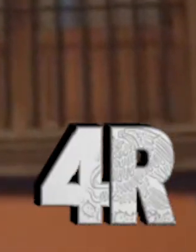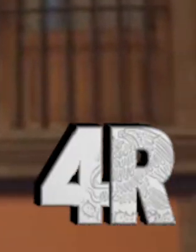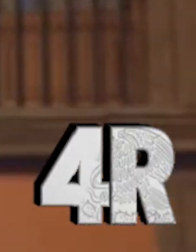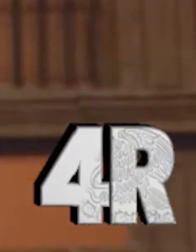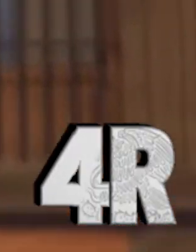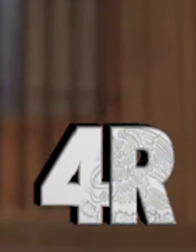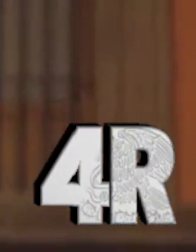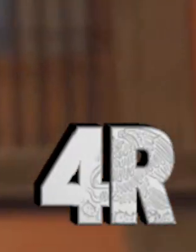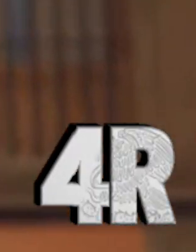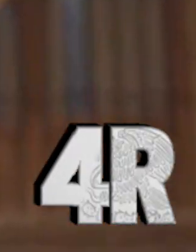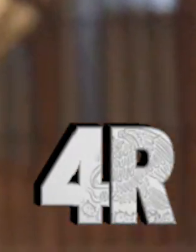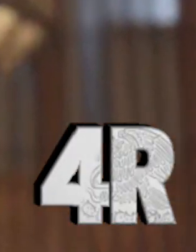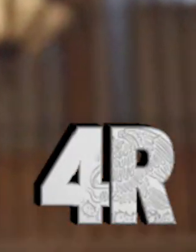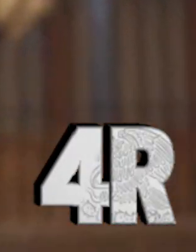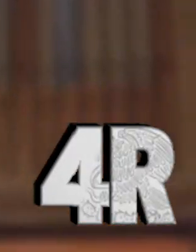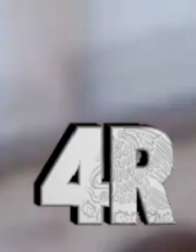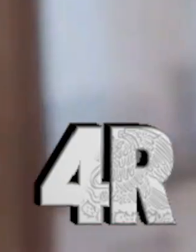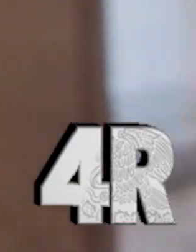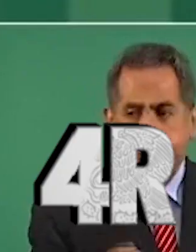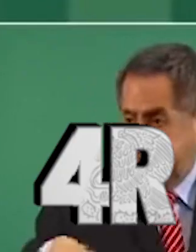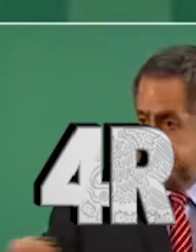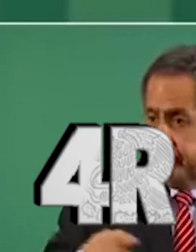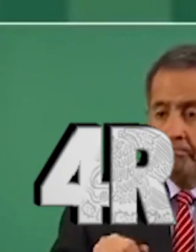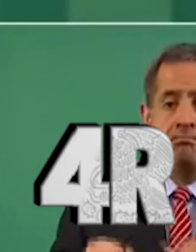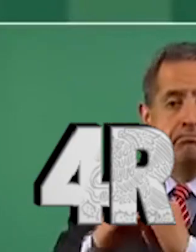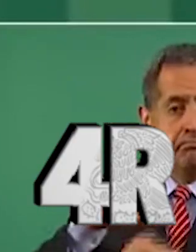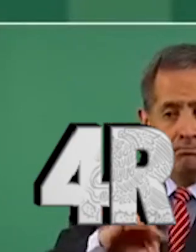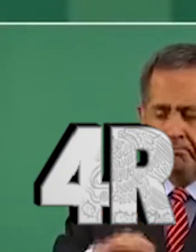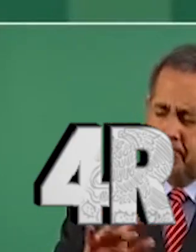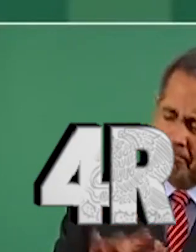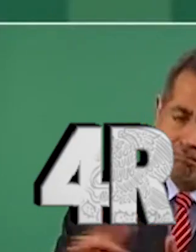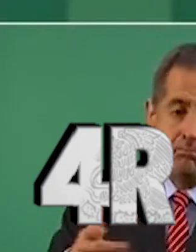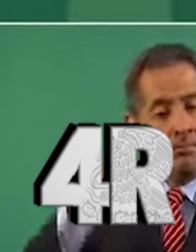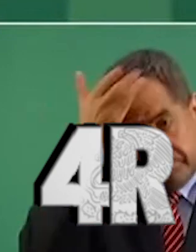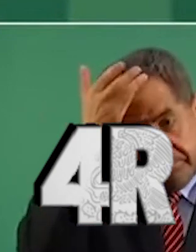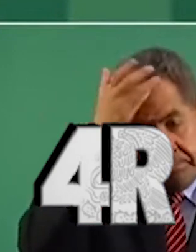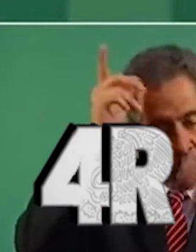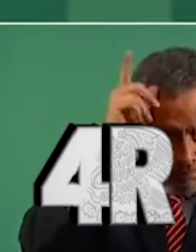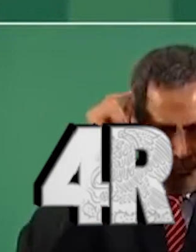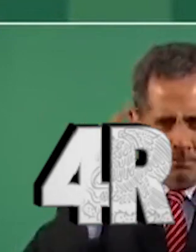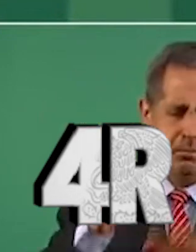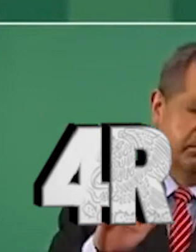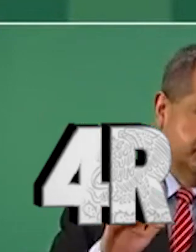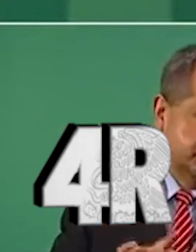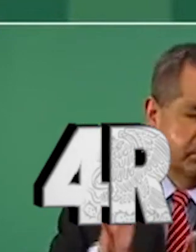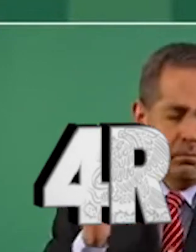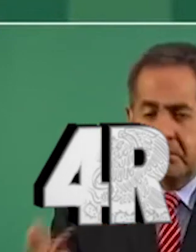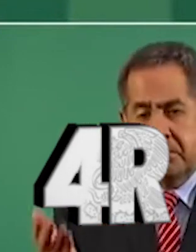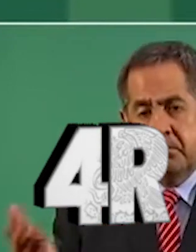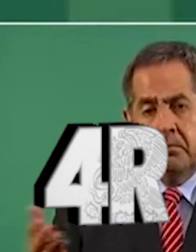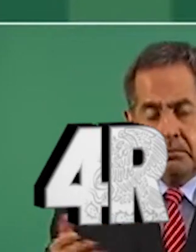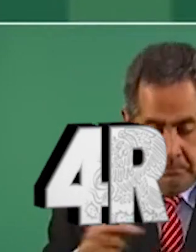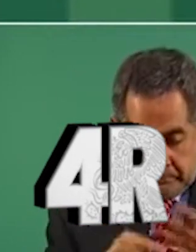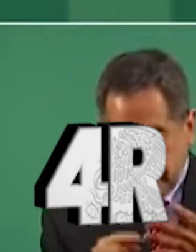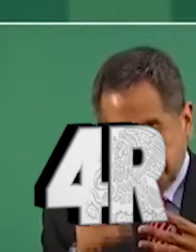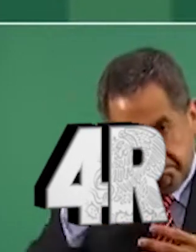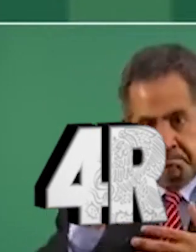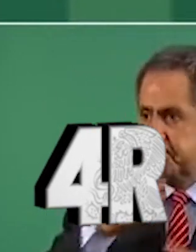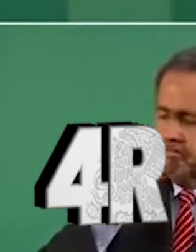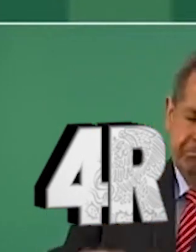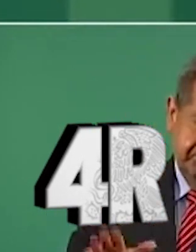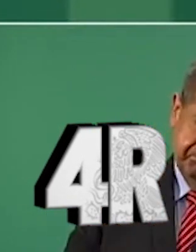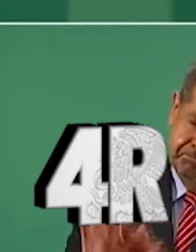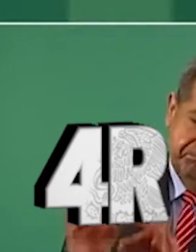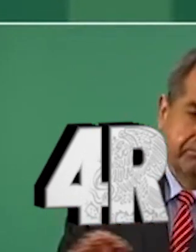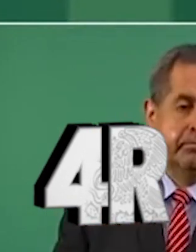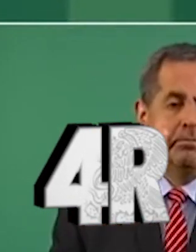estaría dispuesto a utilizarlo después de haber sido positivo a COVID-19 y después de esto insistirle acerca de